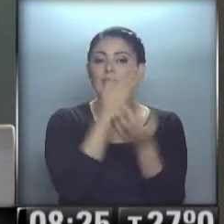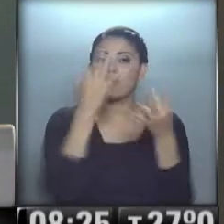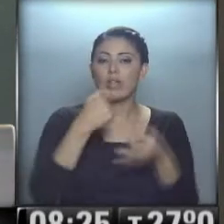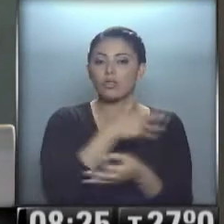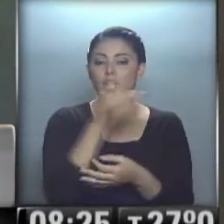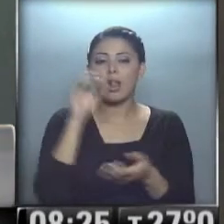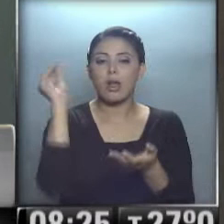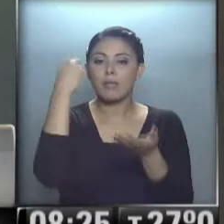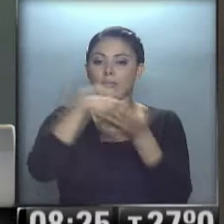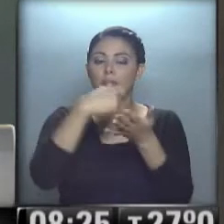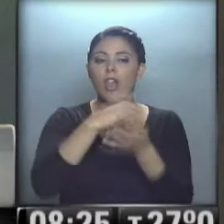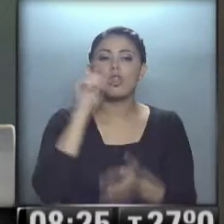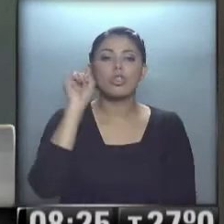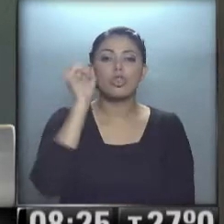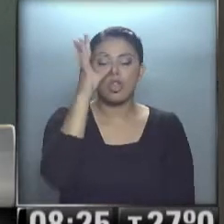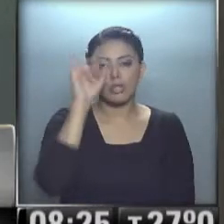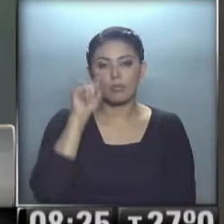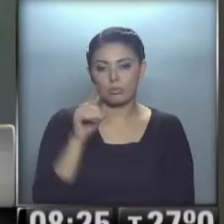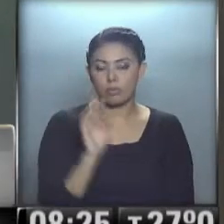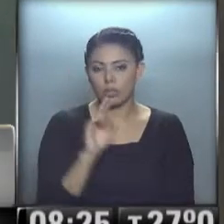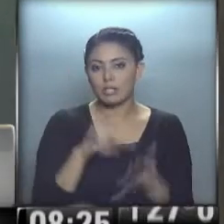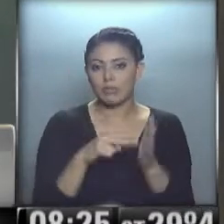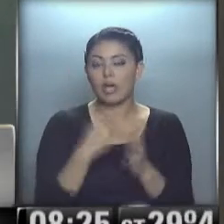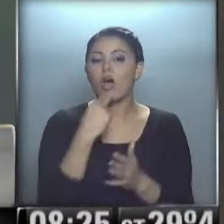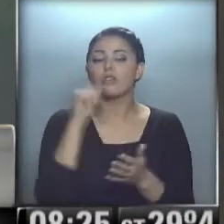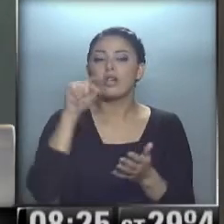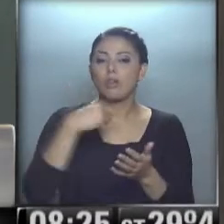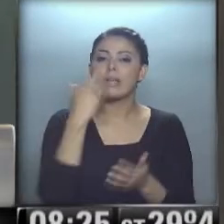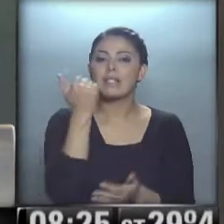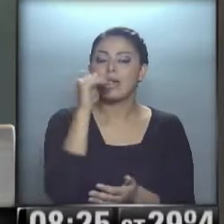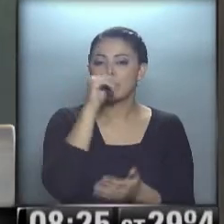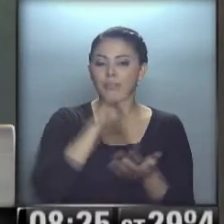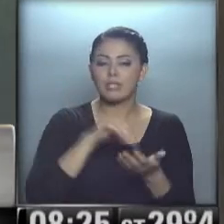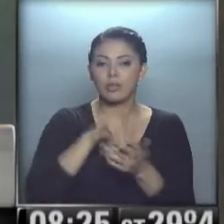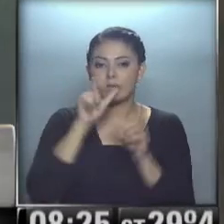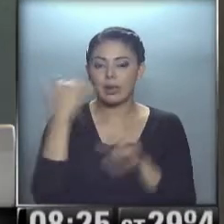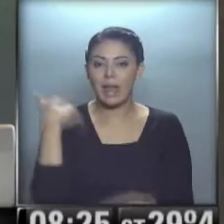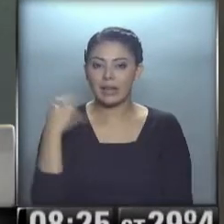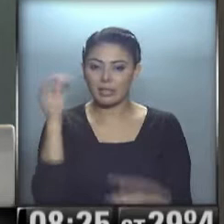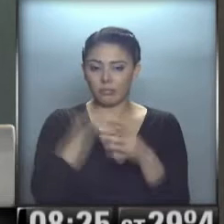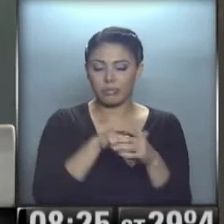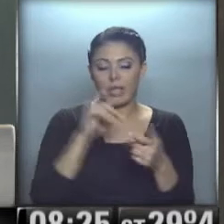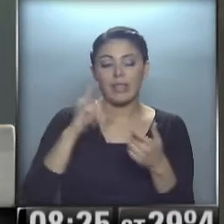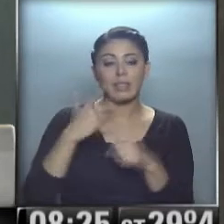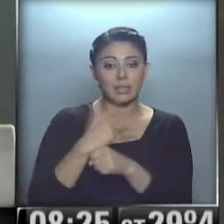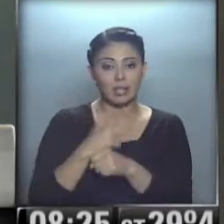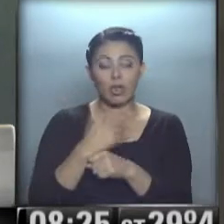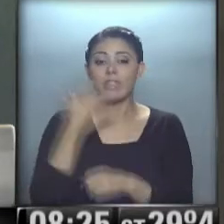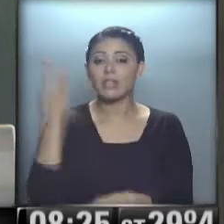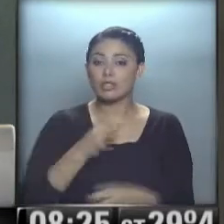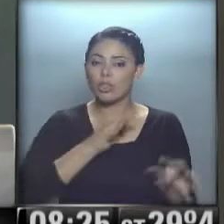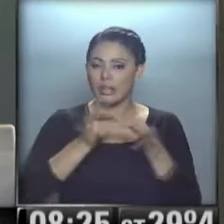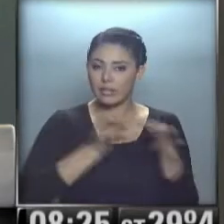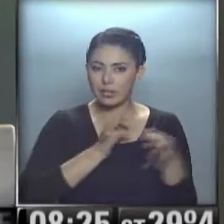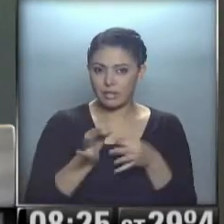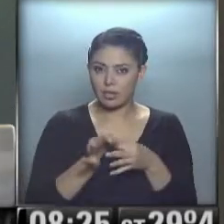12 puntos. Segundo, eso implica 11,6 millones de argentinos debidamente incorporados. Tercero, a partir de una decisión estratégica